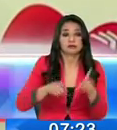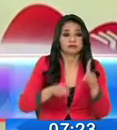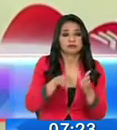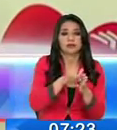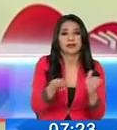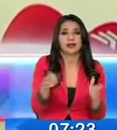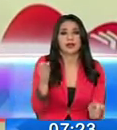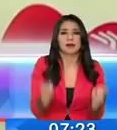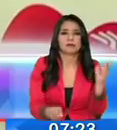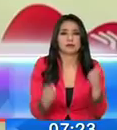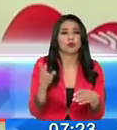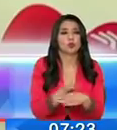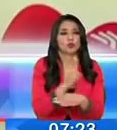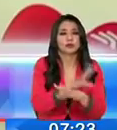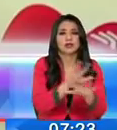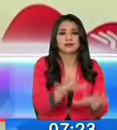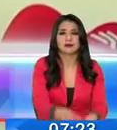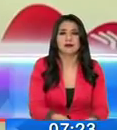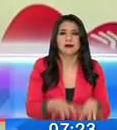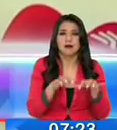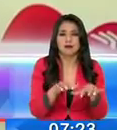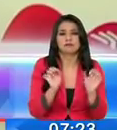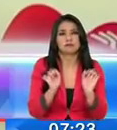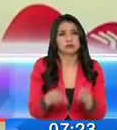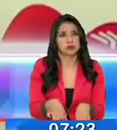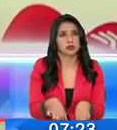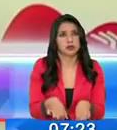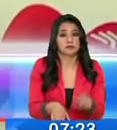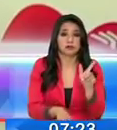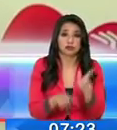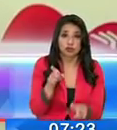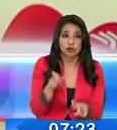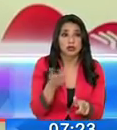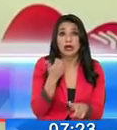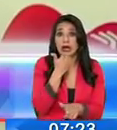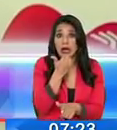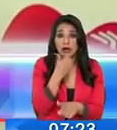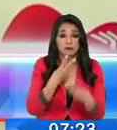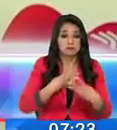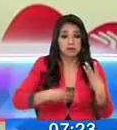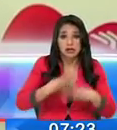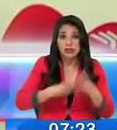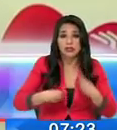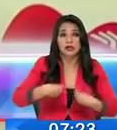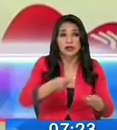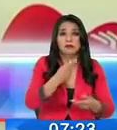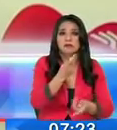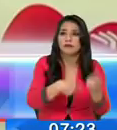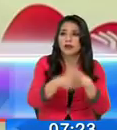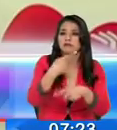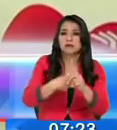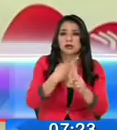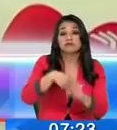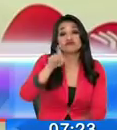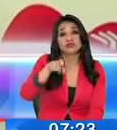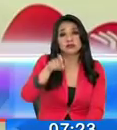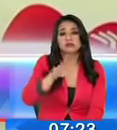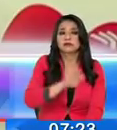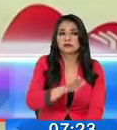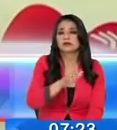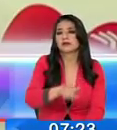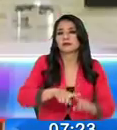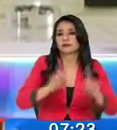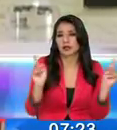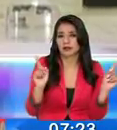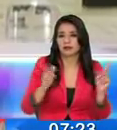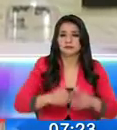que se usan en la agricultura, en la ruralidad, para transportar personas o mercancías, también necesitan de un tratamiento